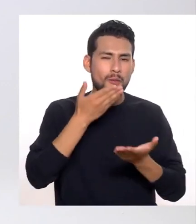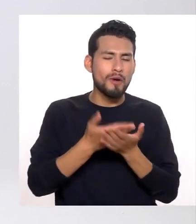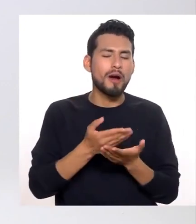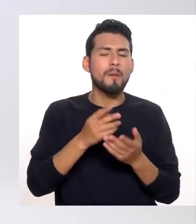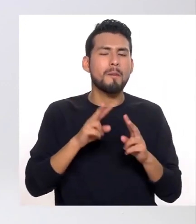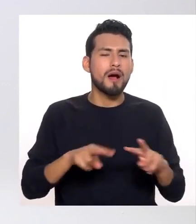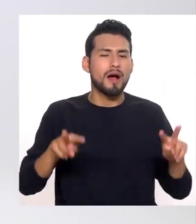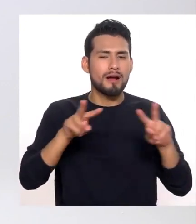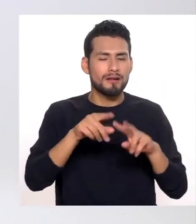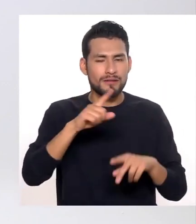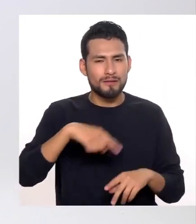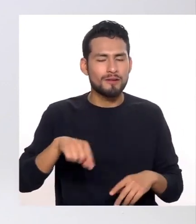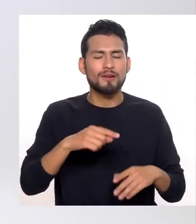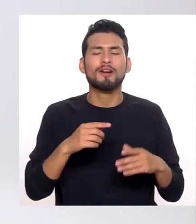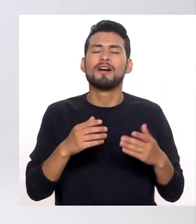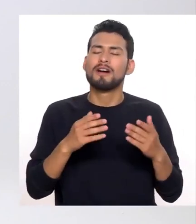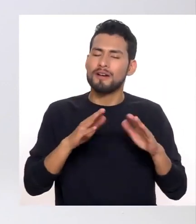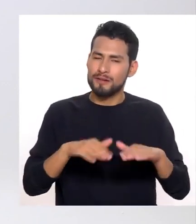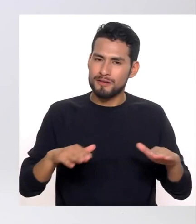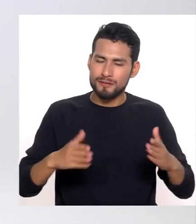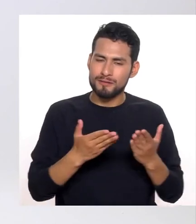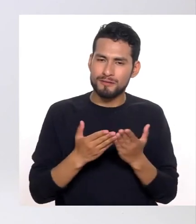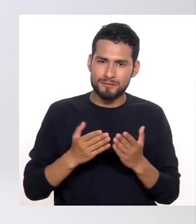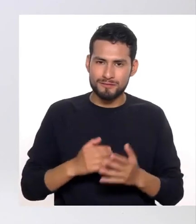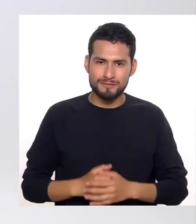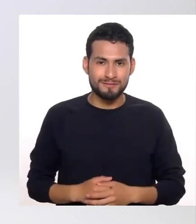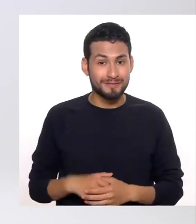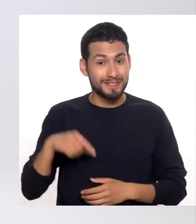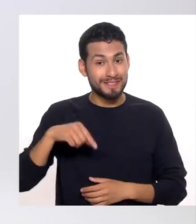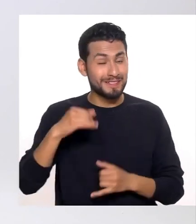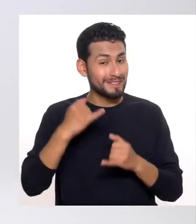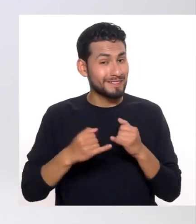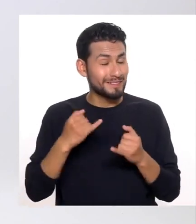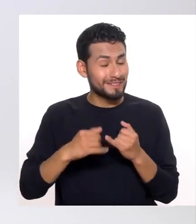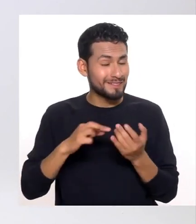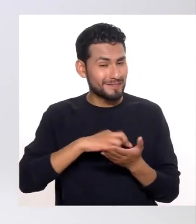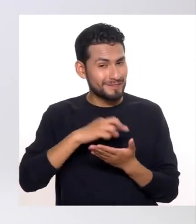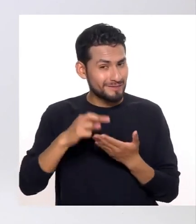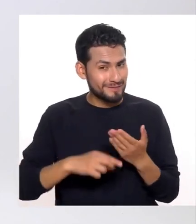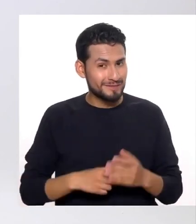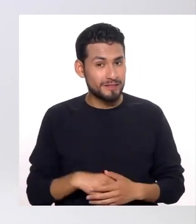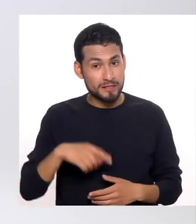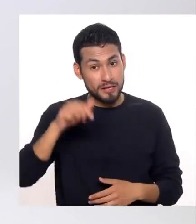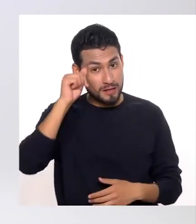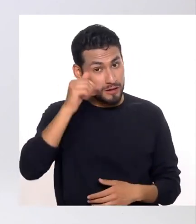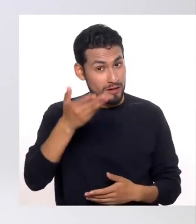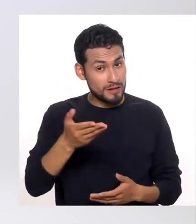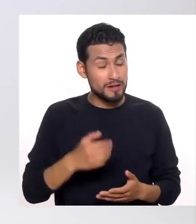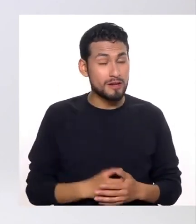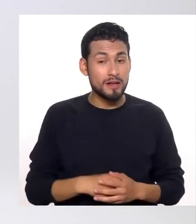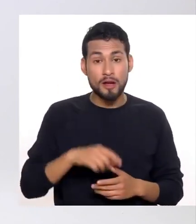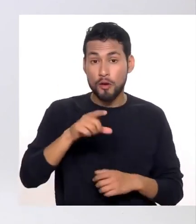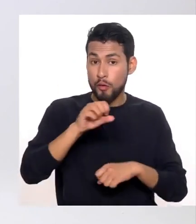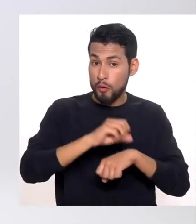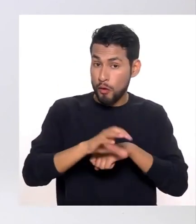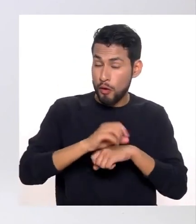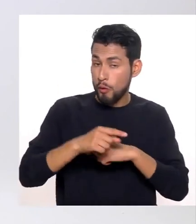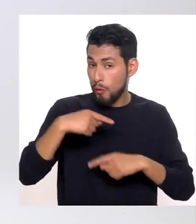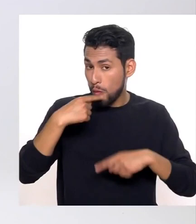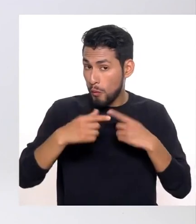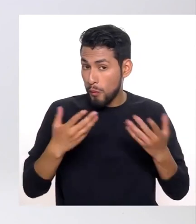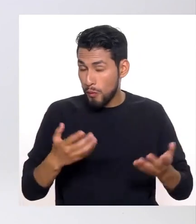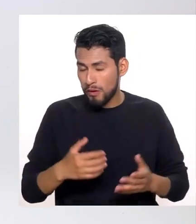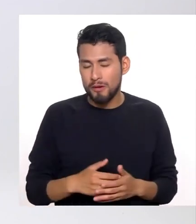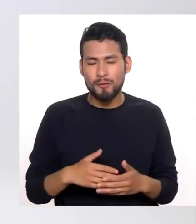buenos valores en los estudiantes. Y bien, amigos, estamos así llegando al final del programa. Recuerden, si tienen